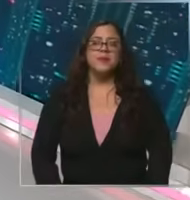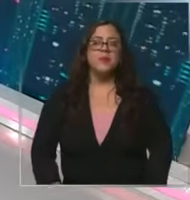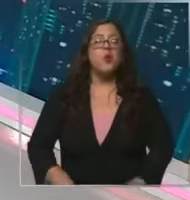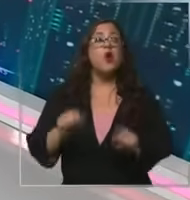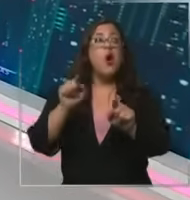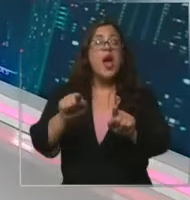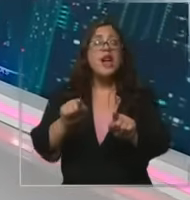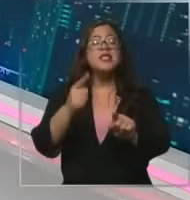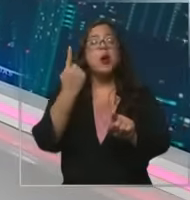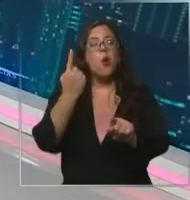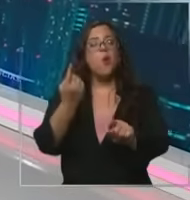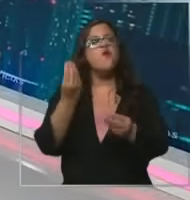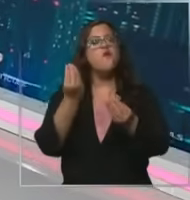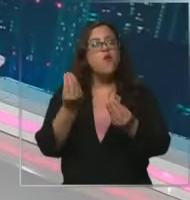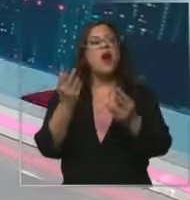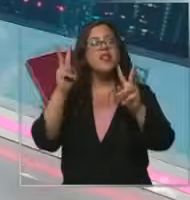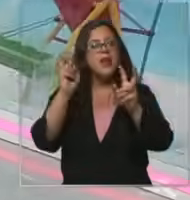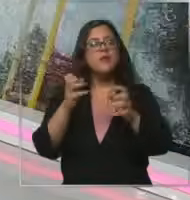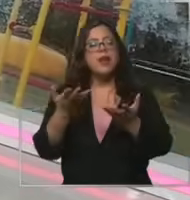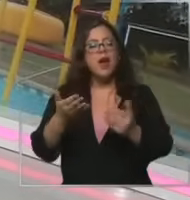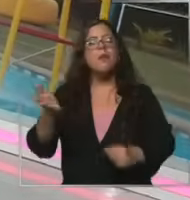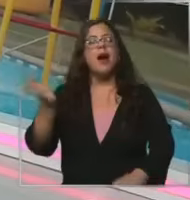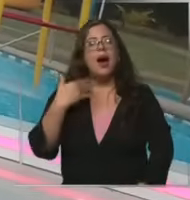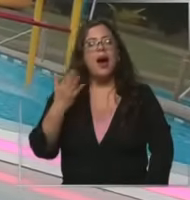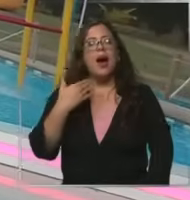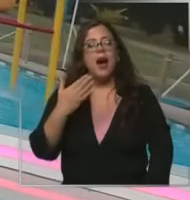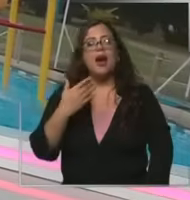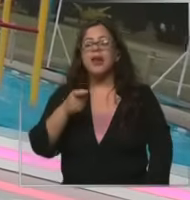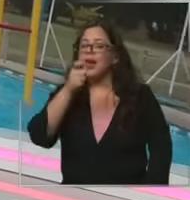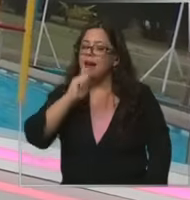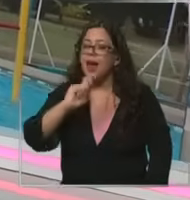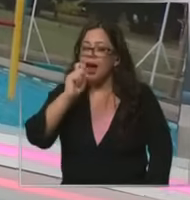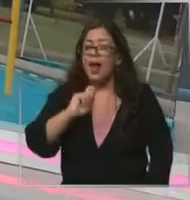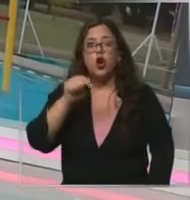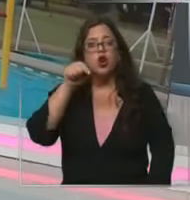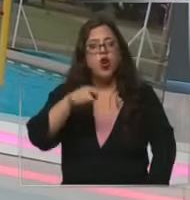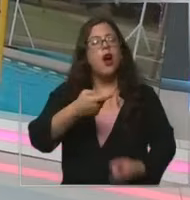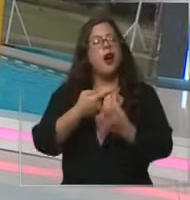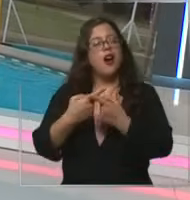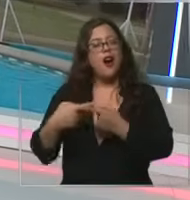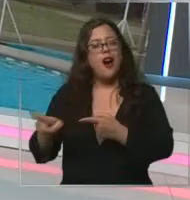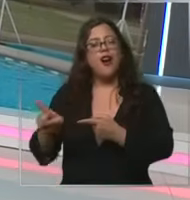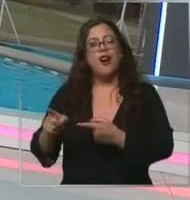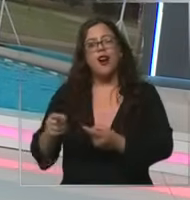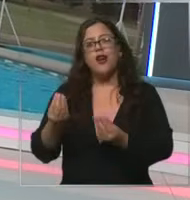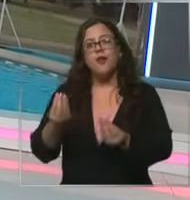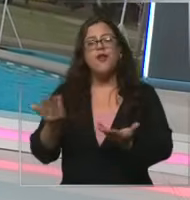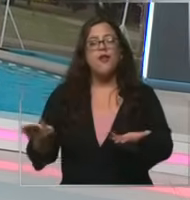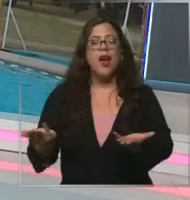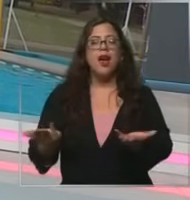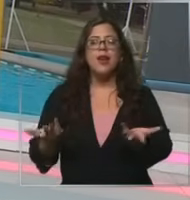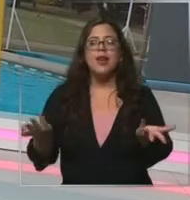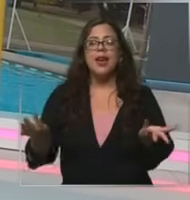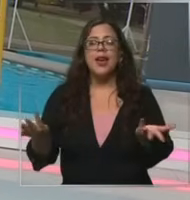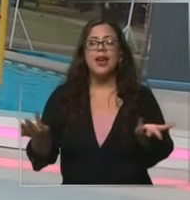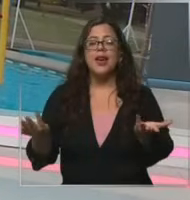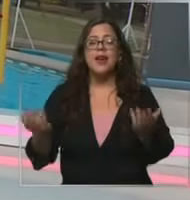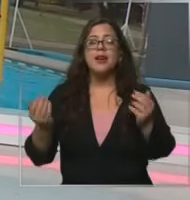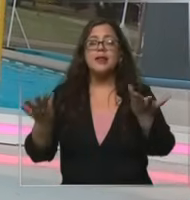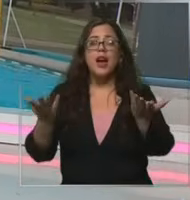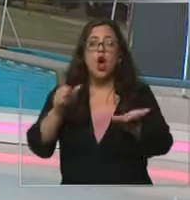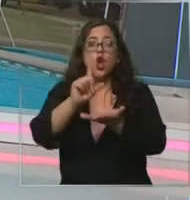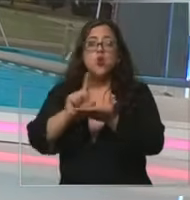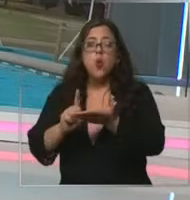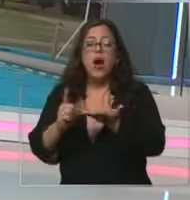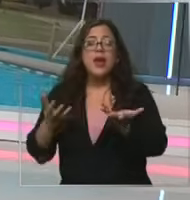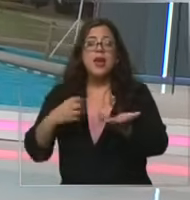Ya, ese era un muy buen panorama para los días de calor, ir a tomarse un helado. Y este es otro muy buen panorama, los parques